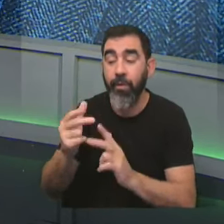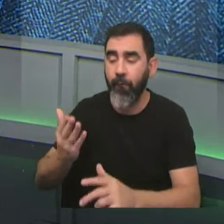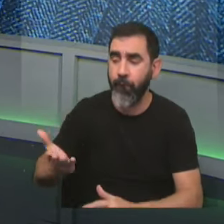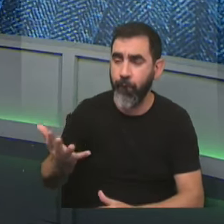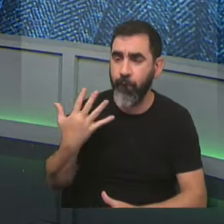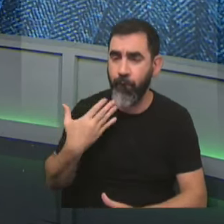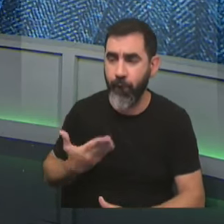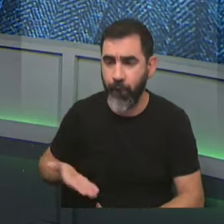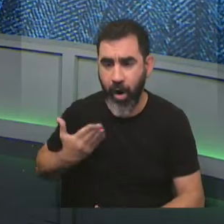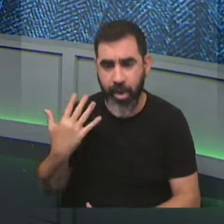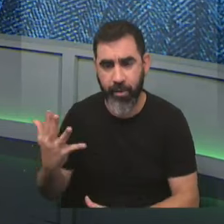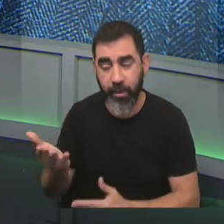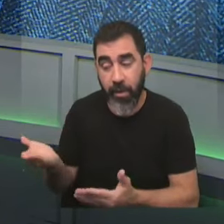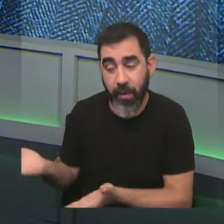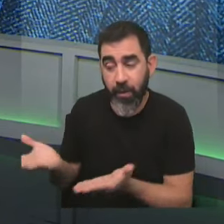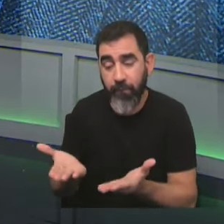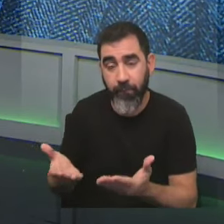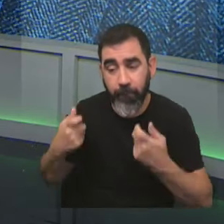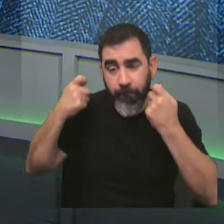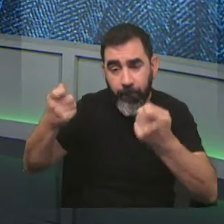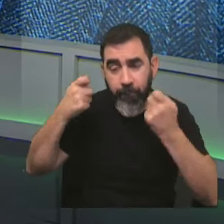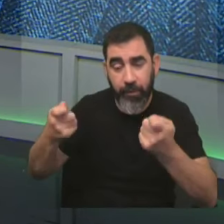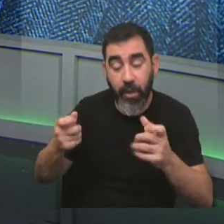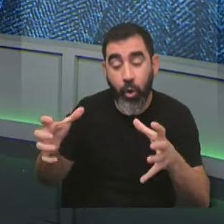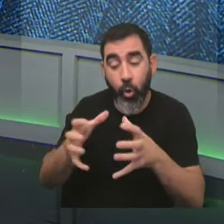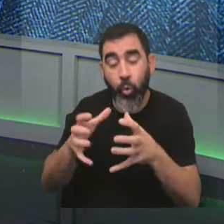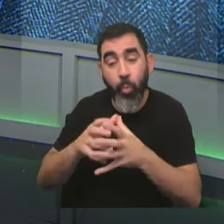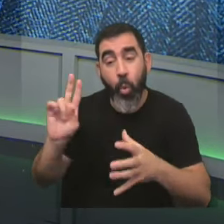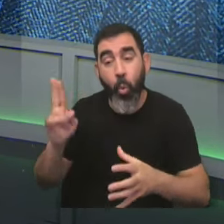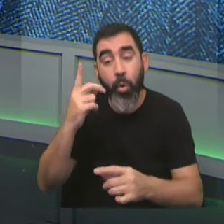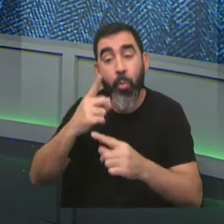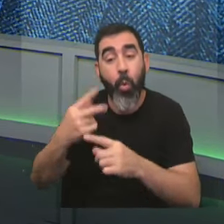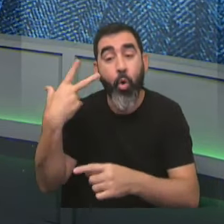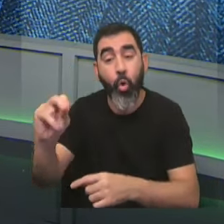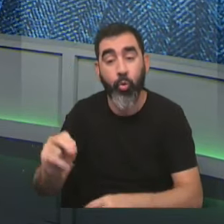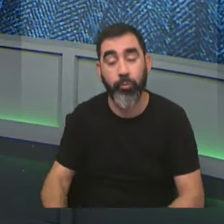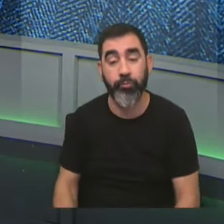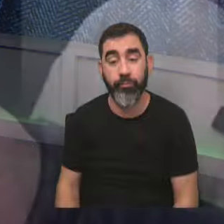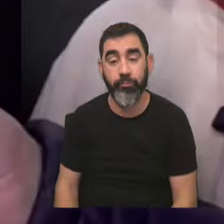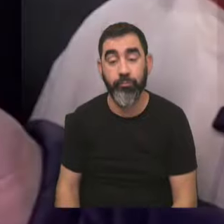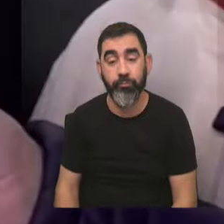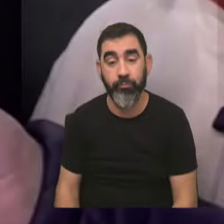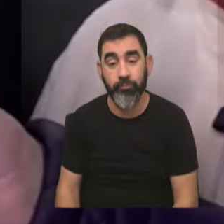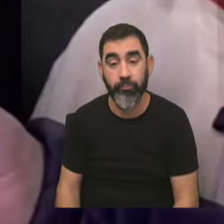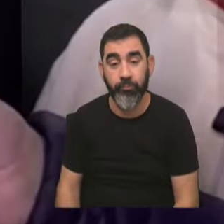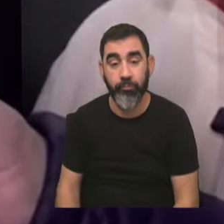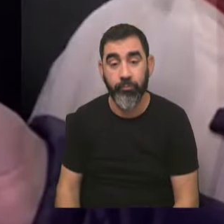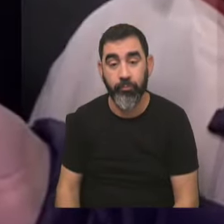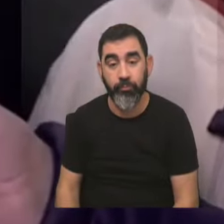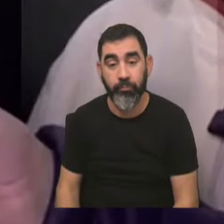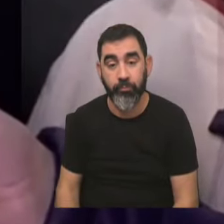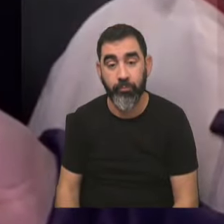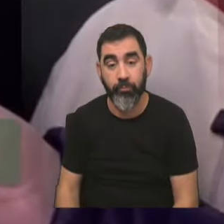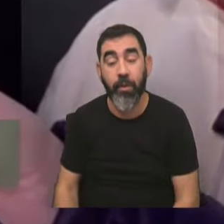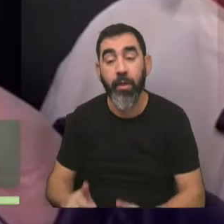valientes los invitó a militar juntos y formar el grupo uruguayo por el no yo creo que tenemos